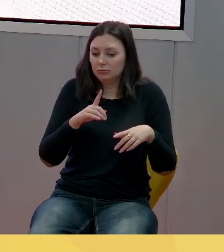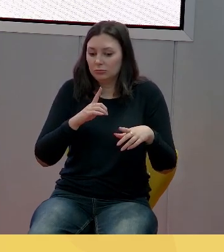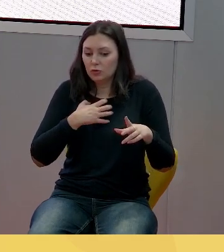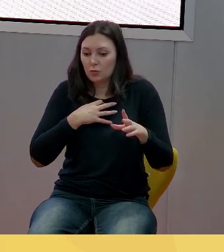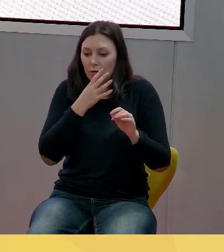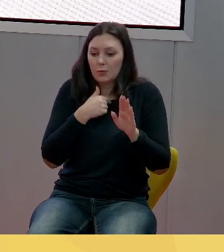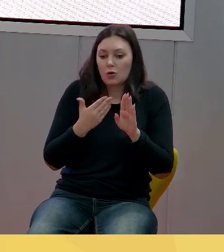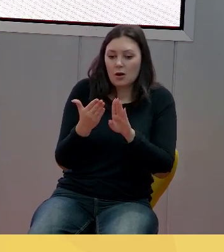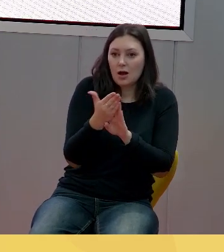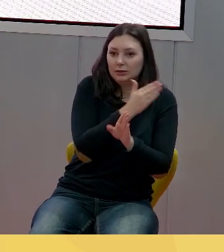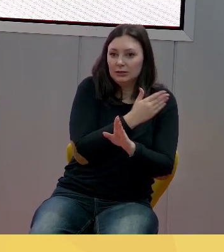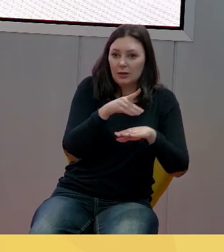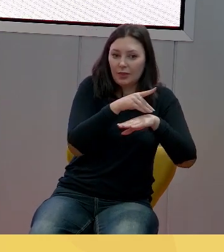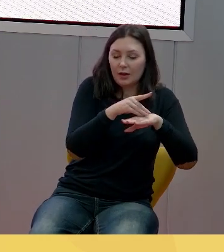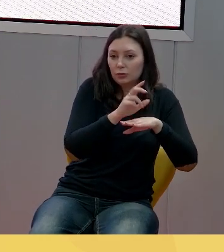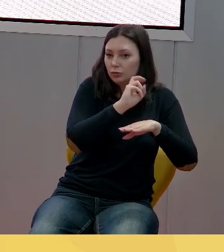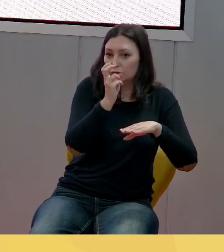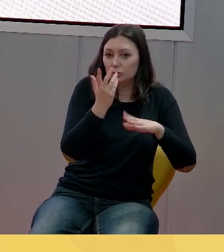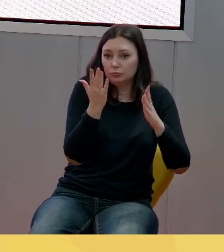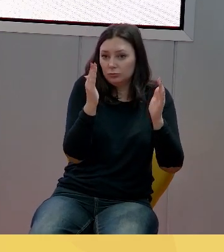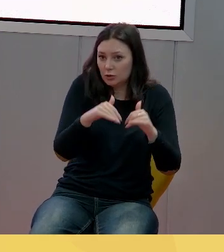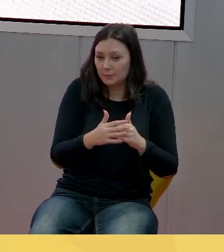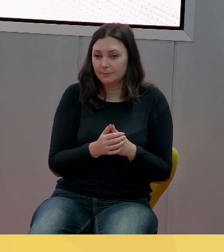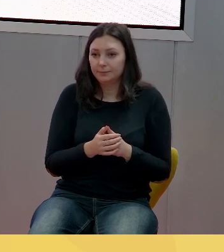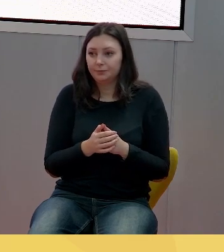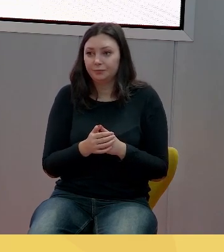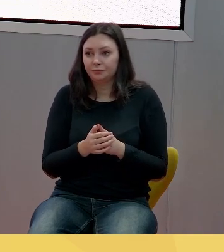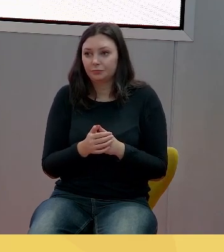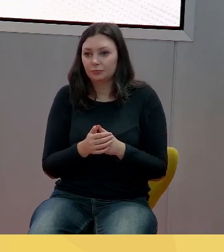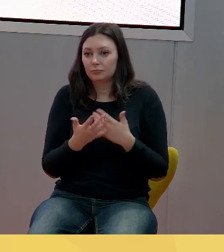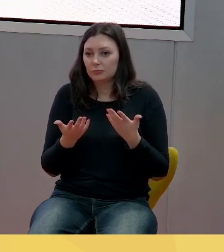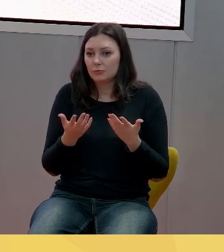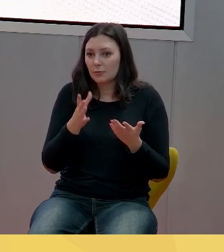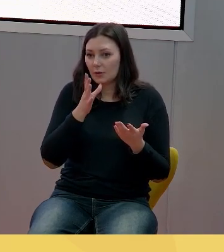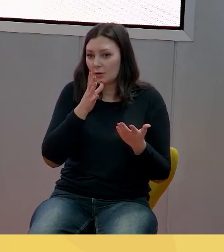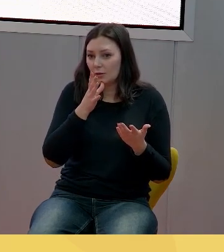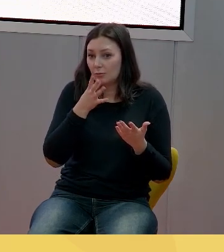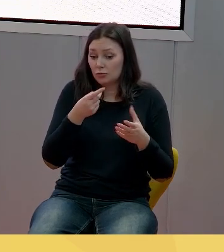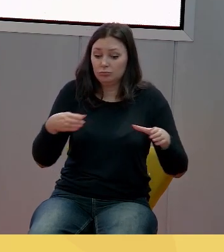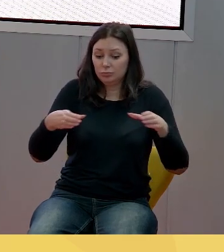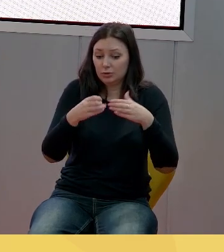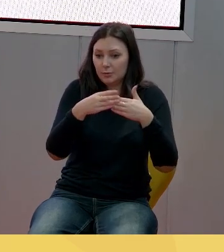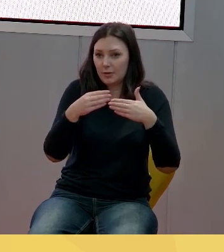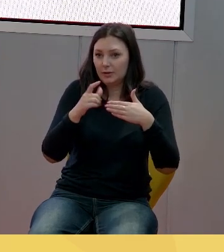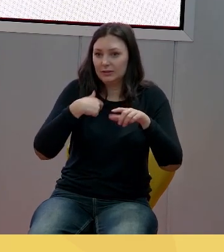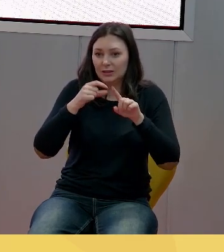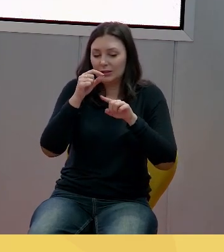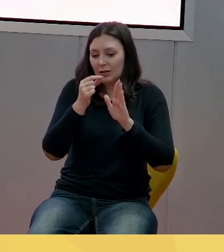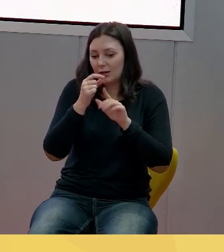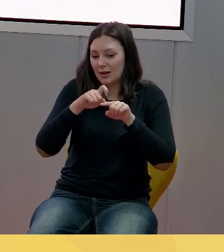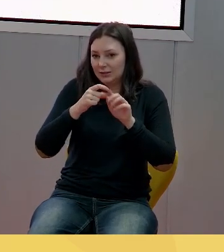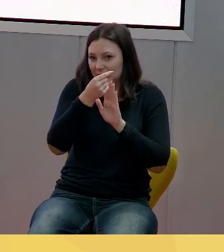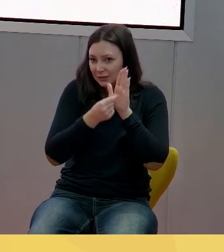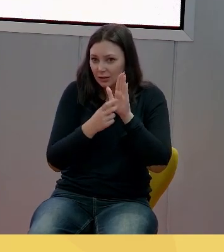estudios anteriores, como el protocolo holandés y estos estudios, porque es una cohorte de pacientes con otras características y hay que